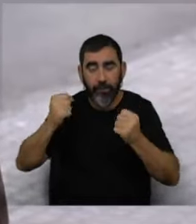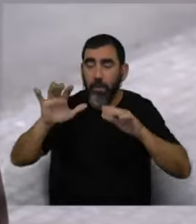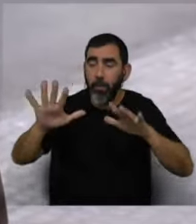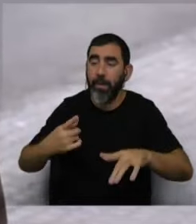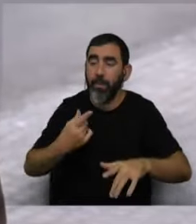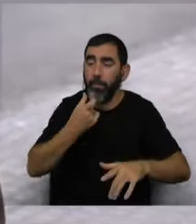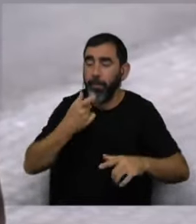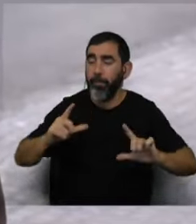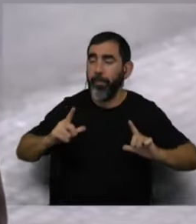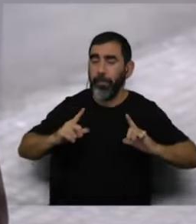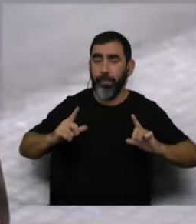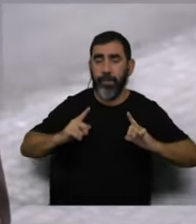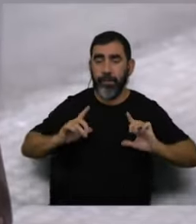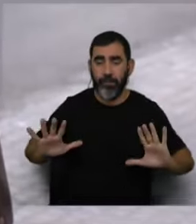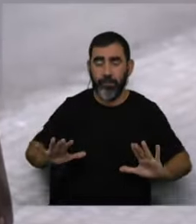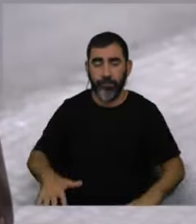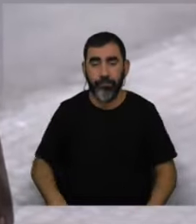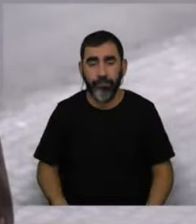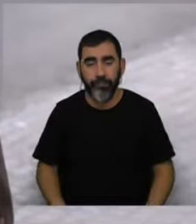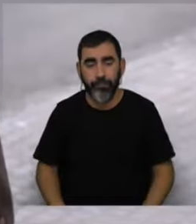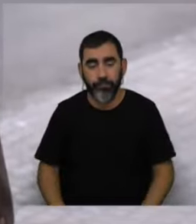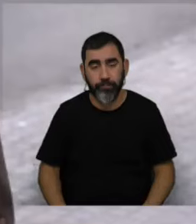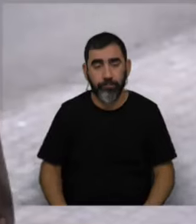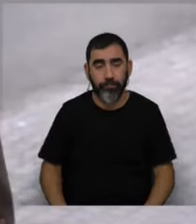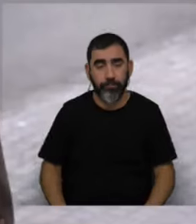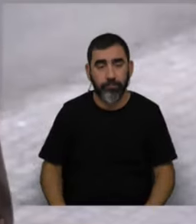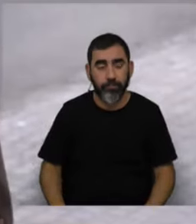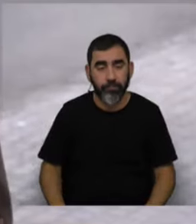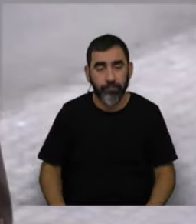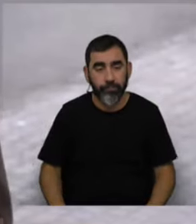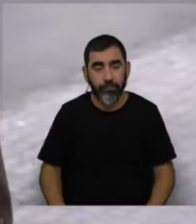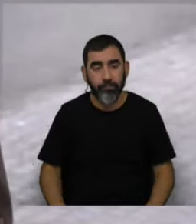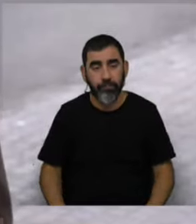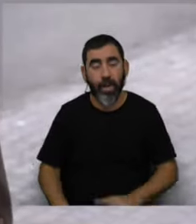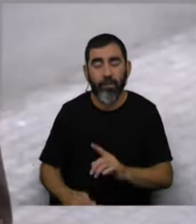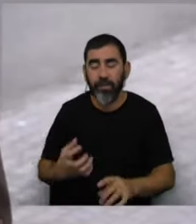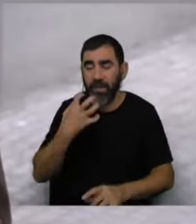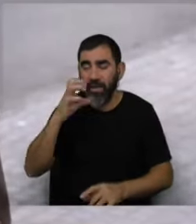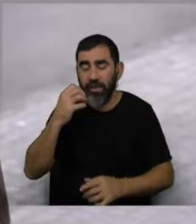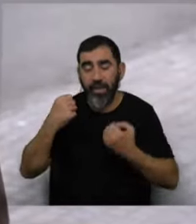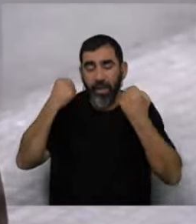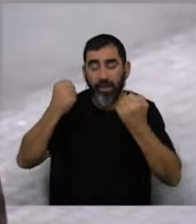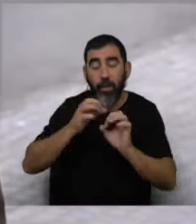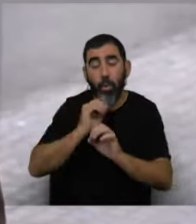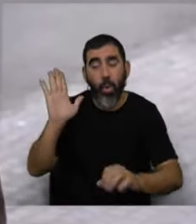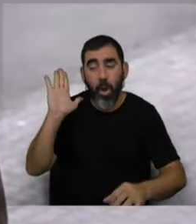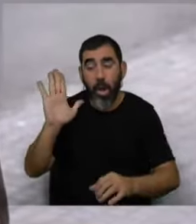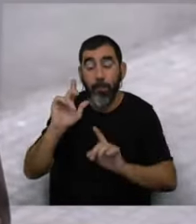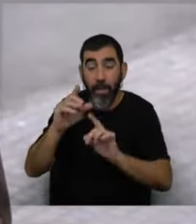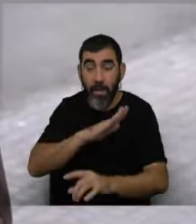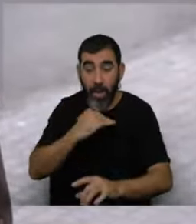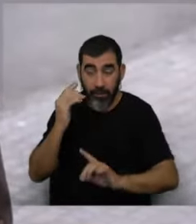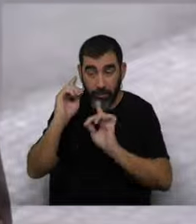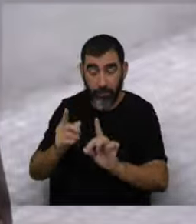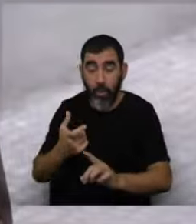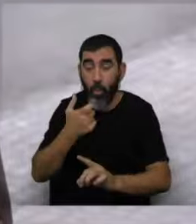el partido hasta que no se detengan ese tipo de cantos contra otra contra otros este colectivos que a veces en las hinchadas o cuando hay amenazas hasta de muerte